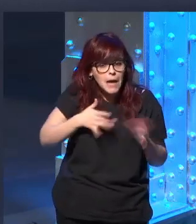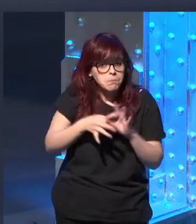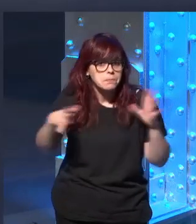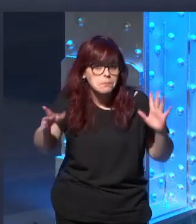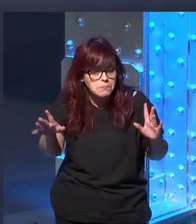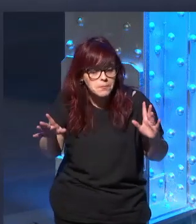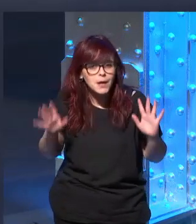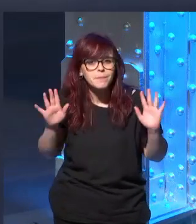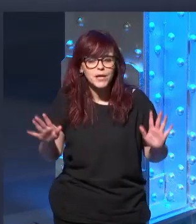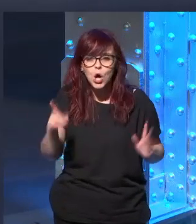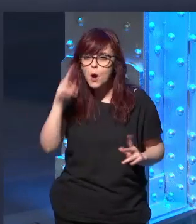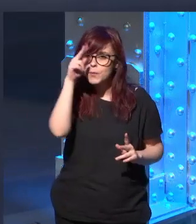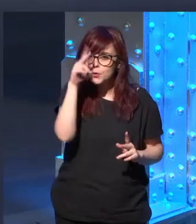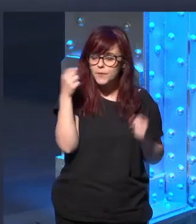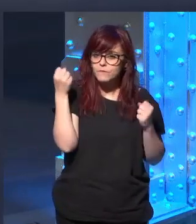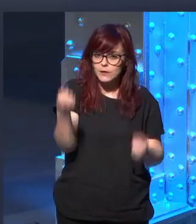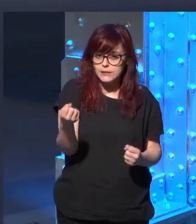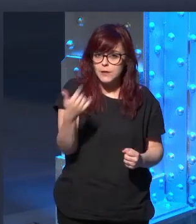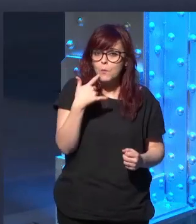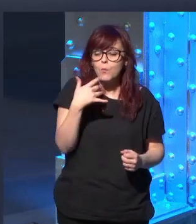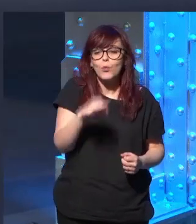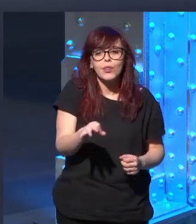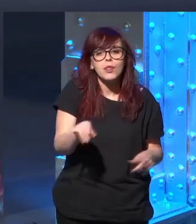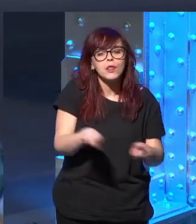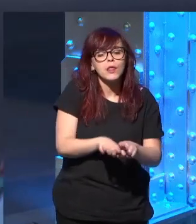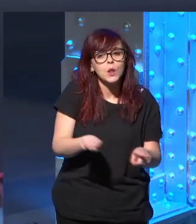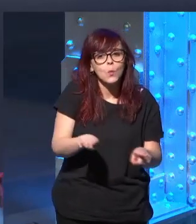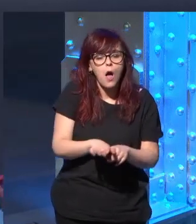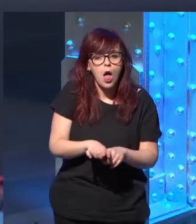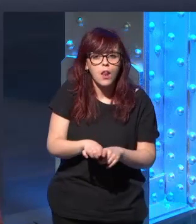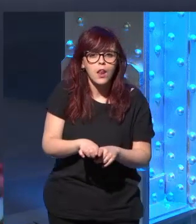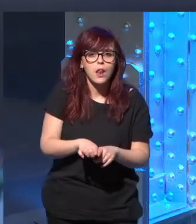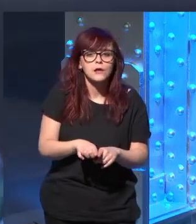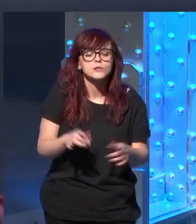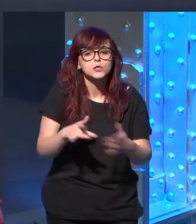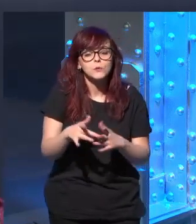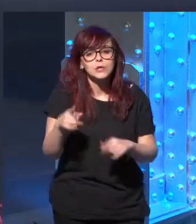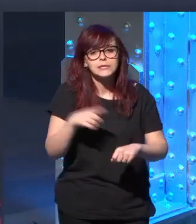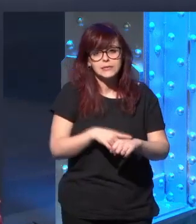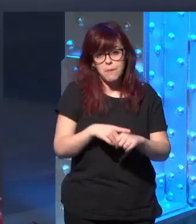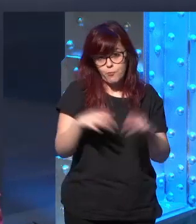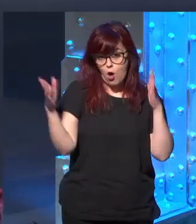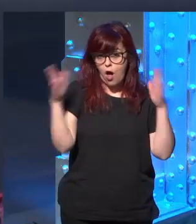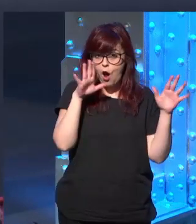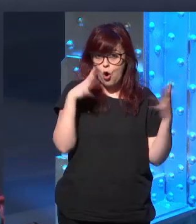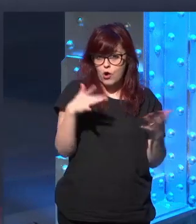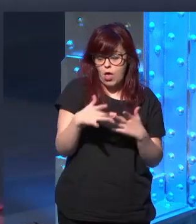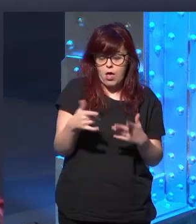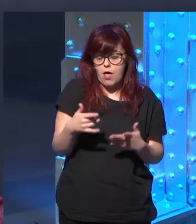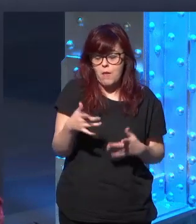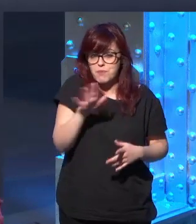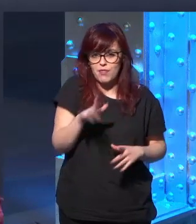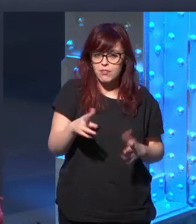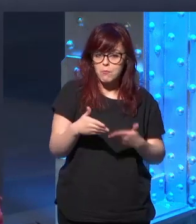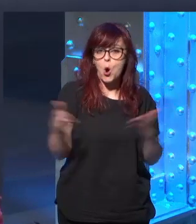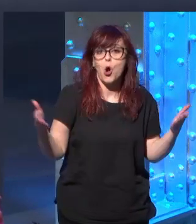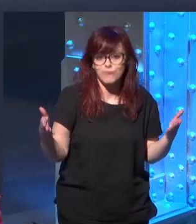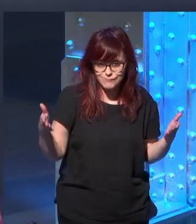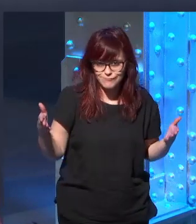pero sí que me doy cuenta de que, igual porque estoy escribiendo en estos tiempos, ¿no? En los que se me ha ocurrido de repente aparecer.